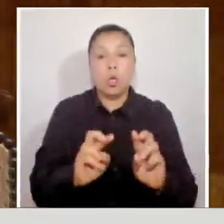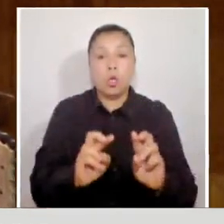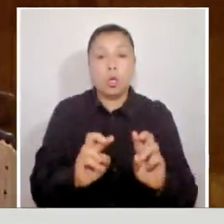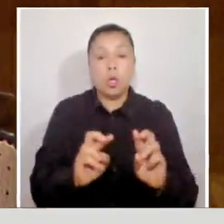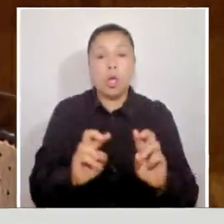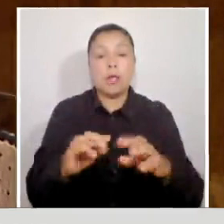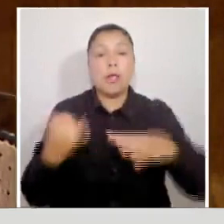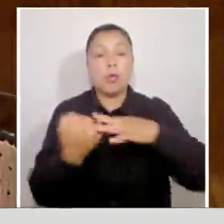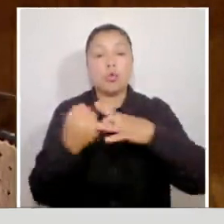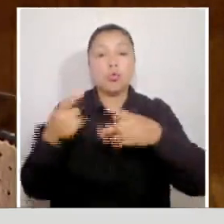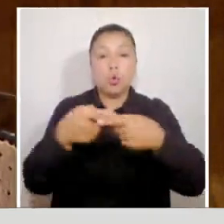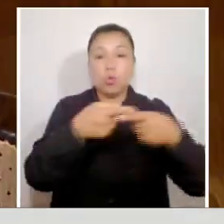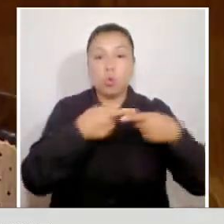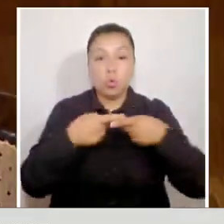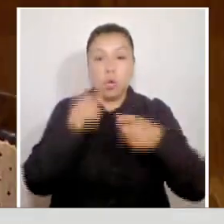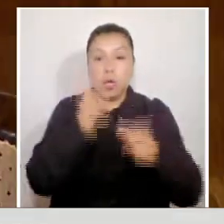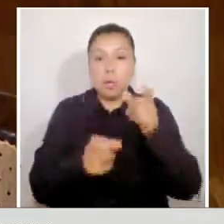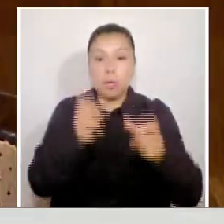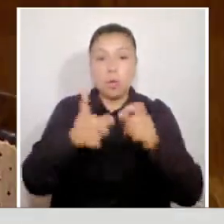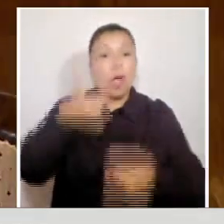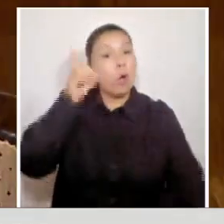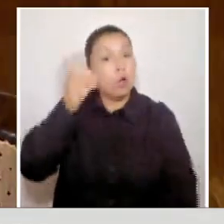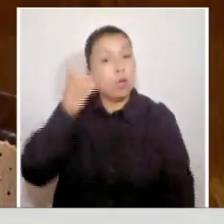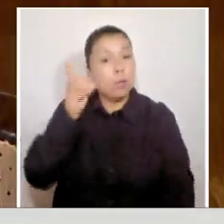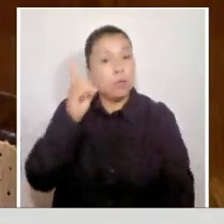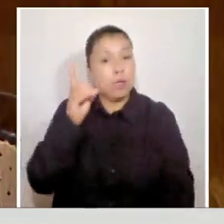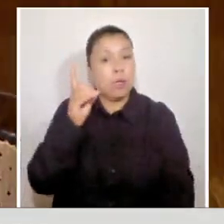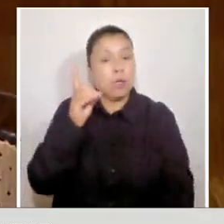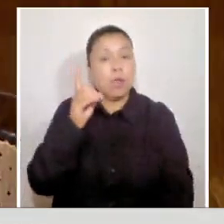social de personas con discapacidad